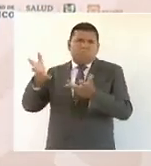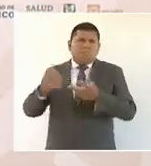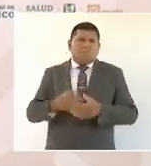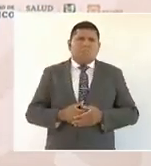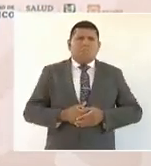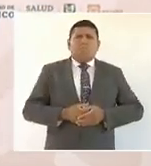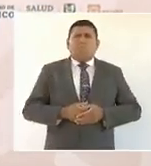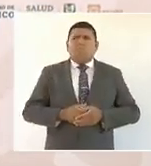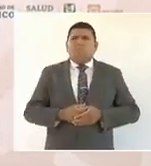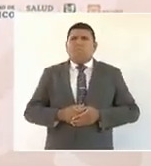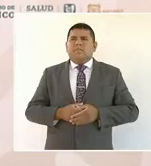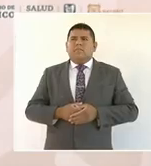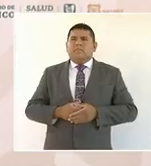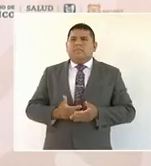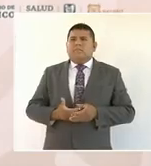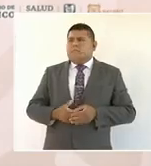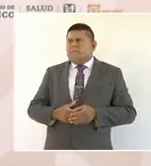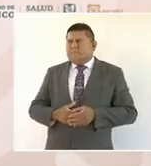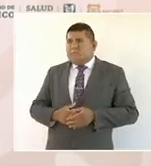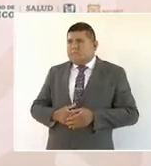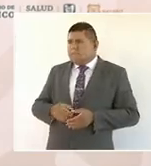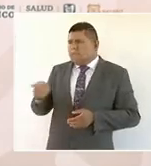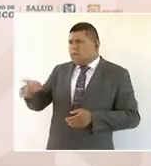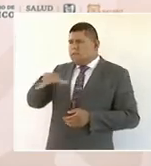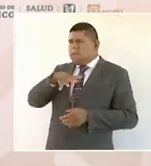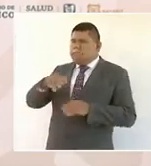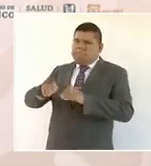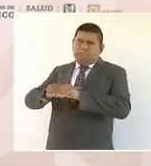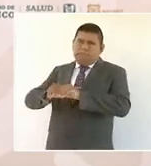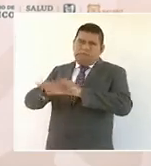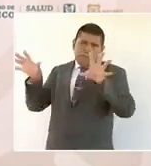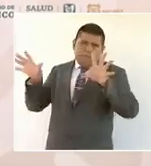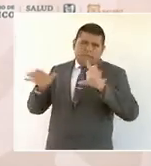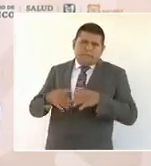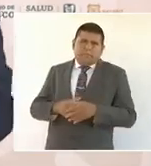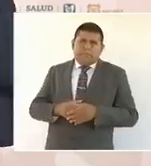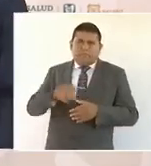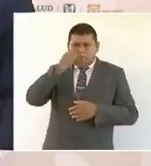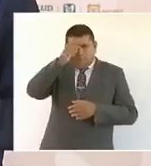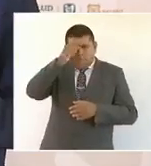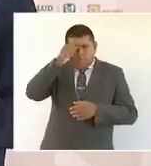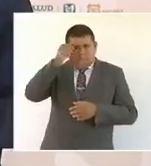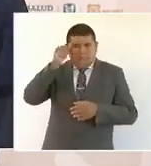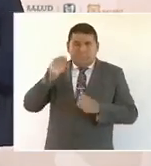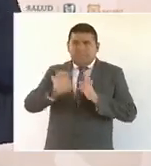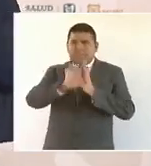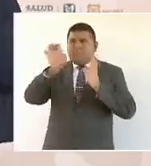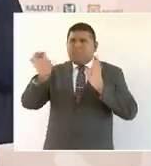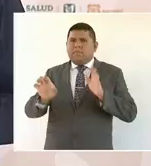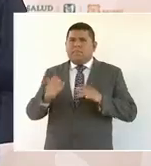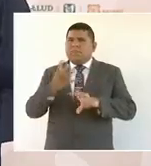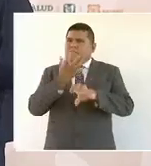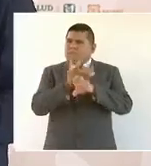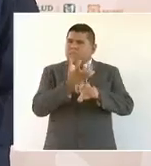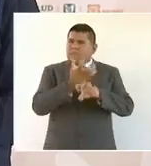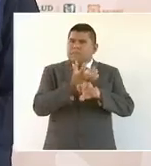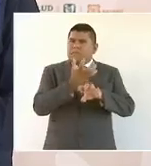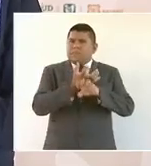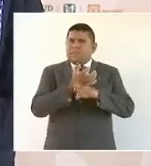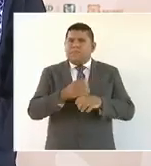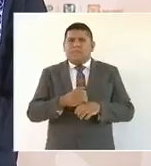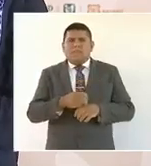viendo con mucha nitidez, con mucha claridad. Ahora, por ejemplo, Estados Unidos